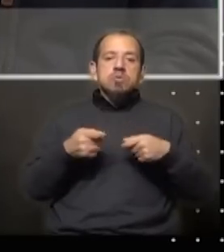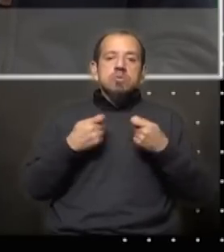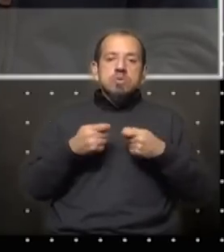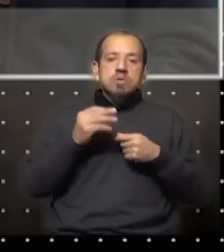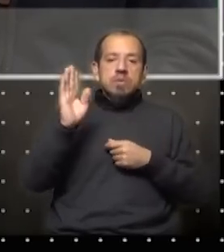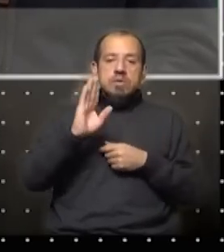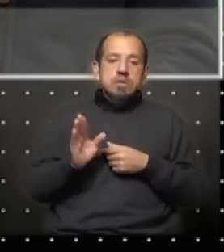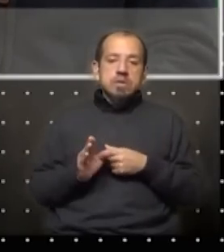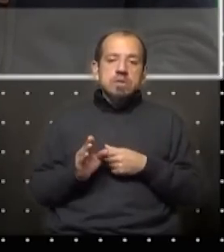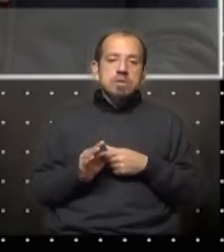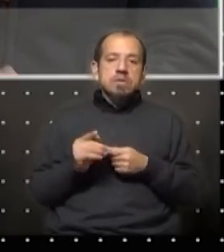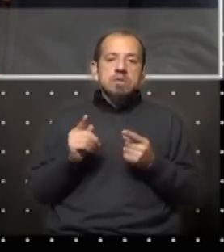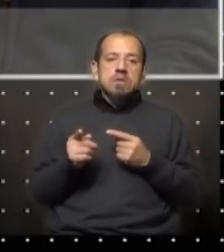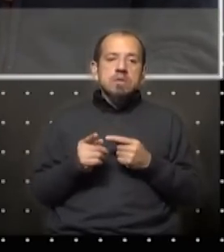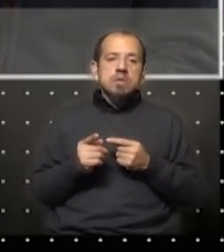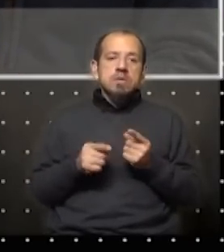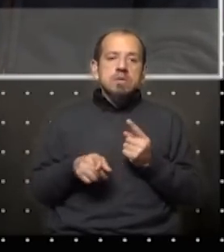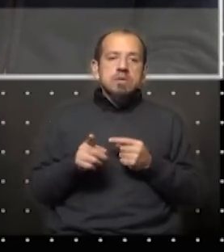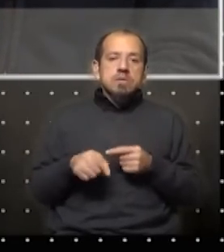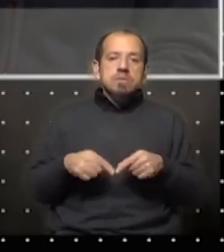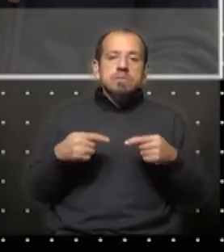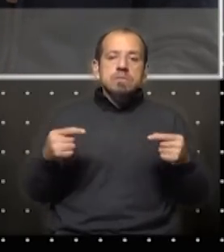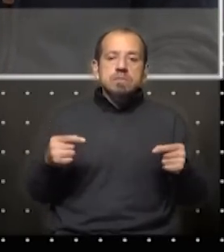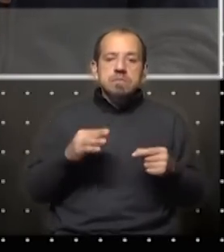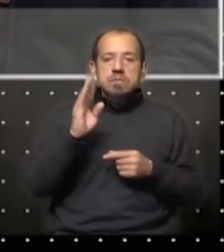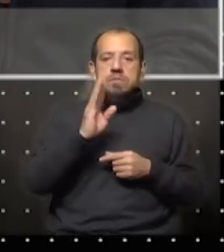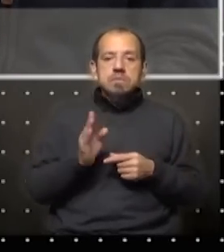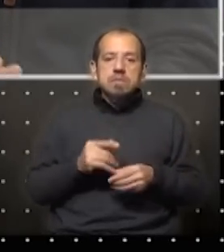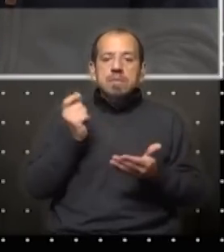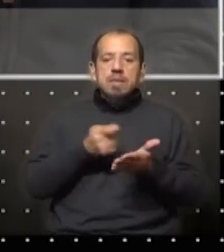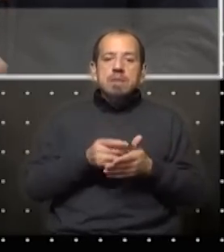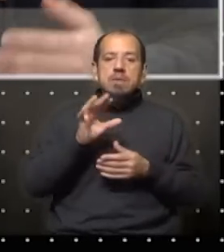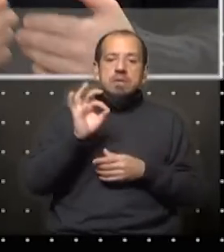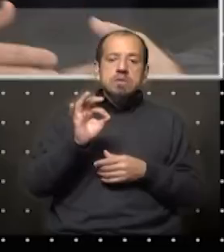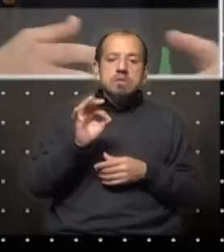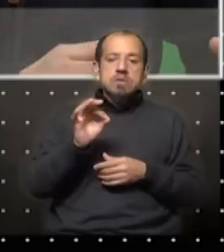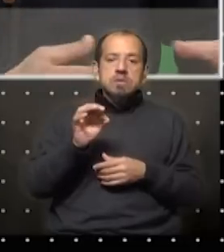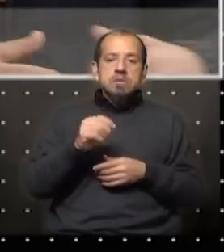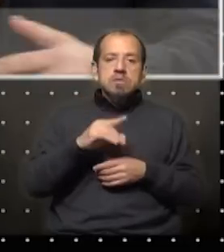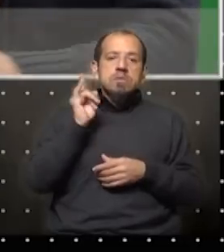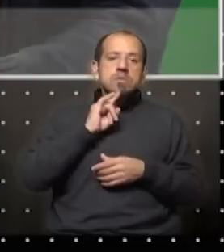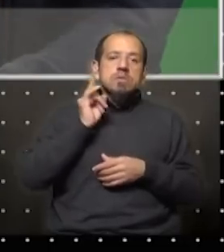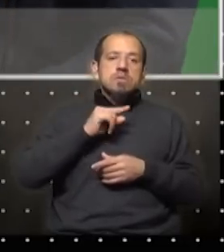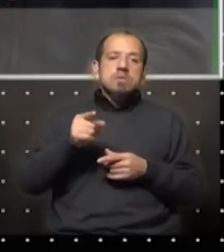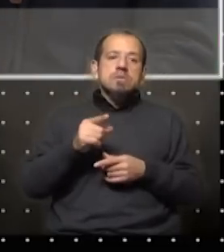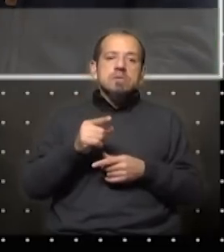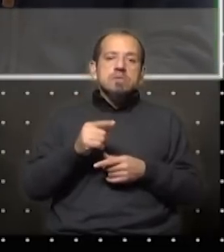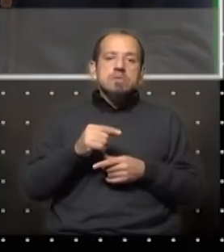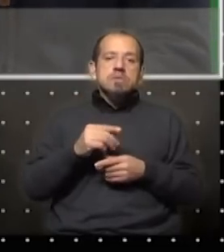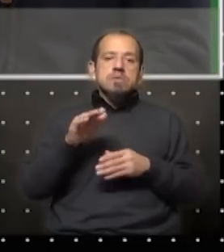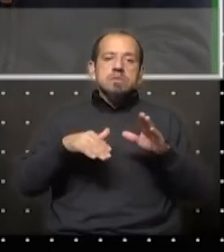Brasil los productos que ingresan a Brasil pagan arancel cero el sector lácte uruguayo depende